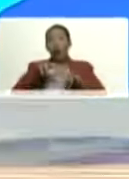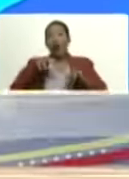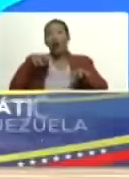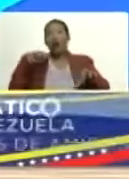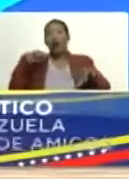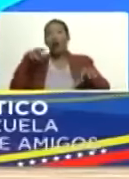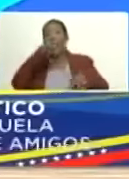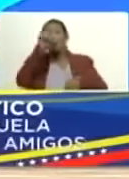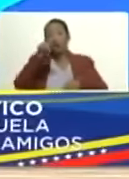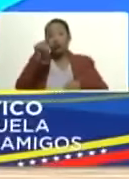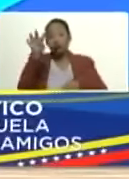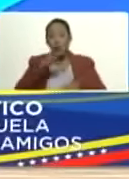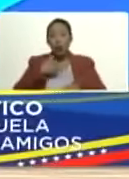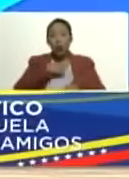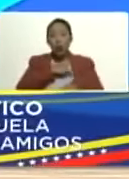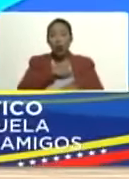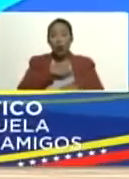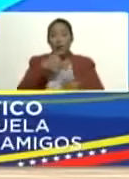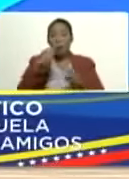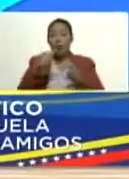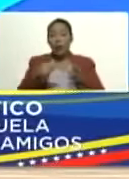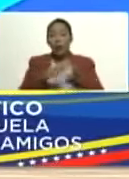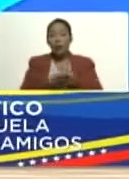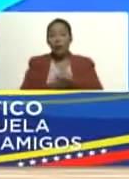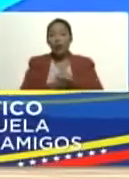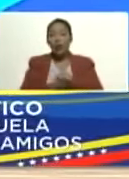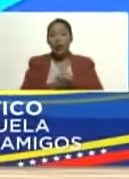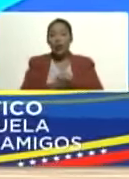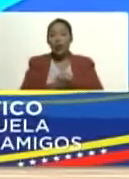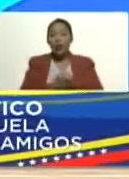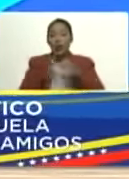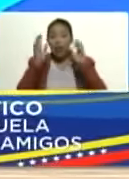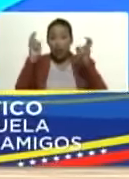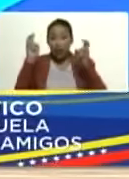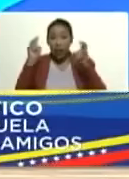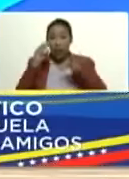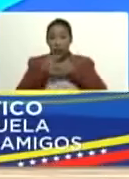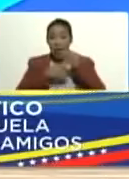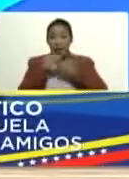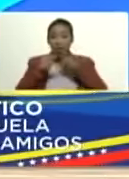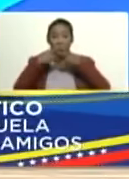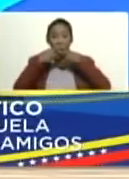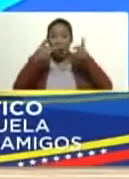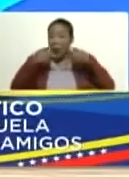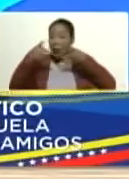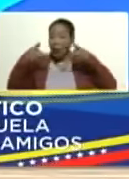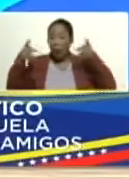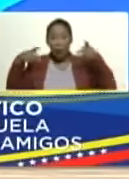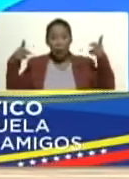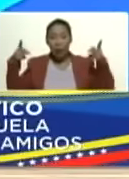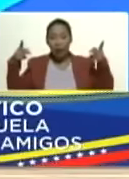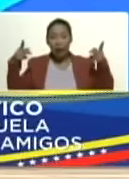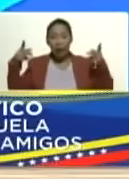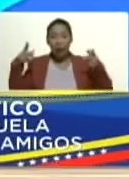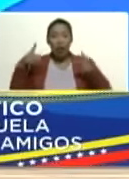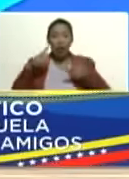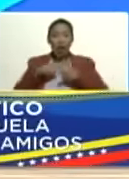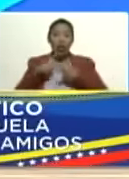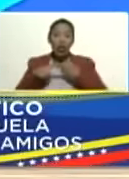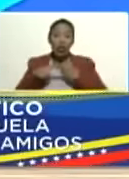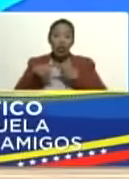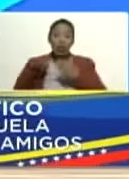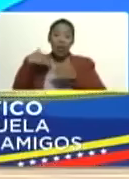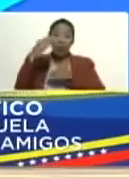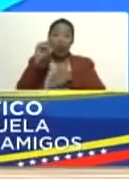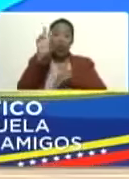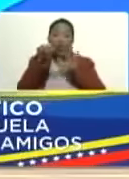Guyana Esequiba es nuestra. Se calentó el tema. Y luego entonces se venció los 12